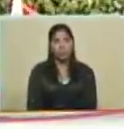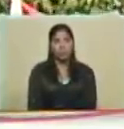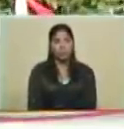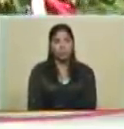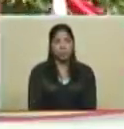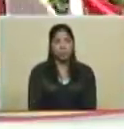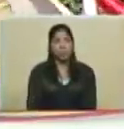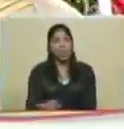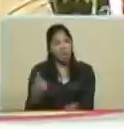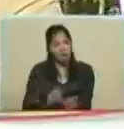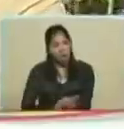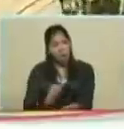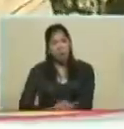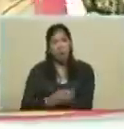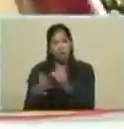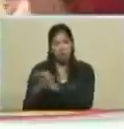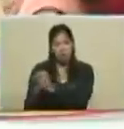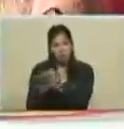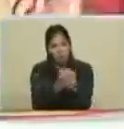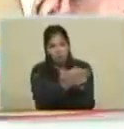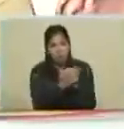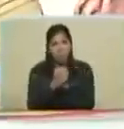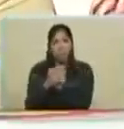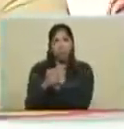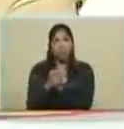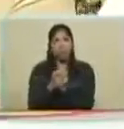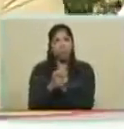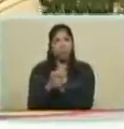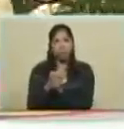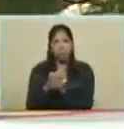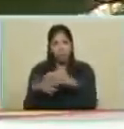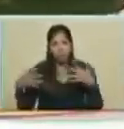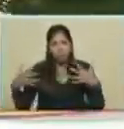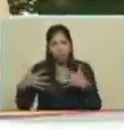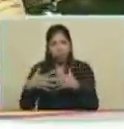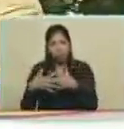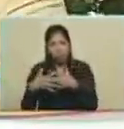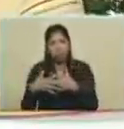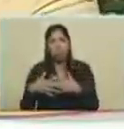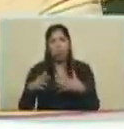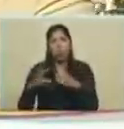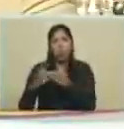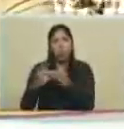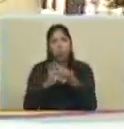Necesario, hermanos, compañeros, de unión cívico-militar